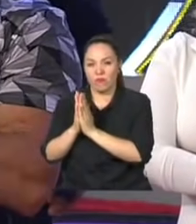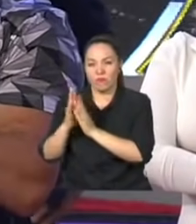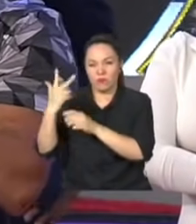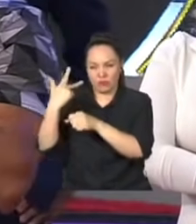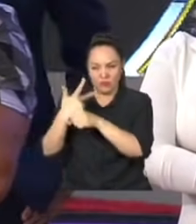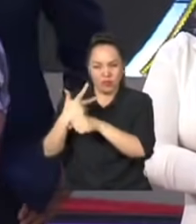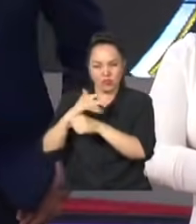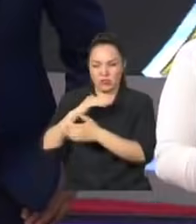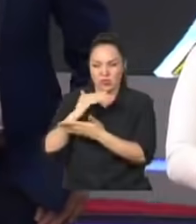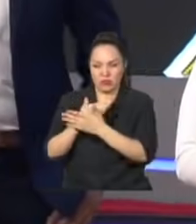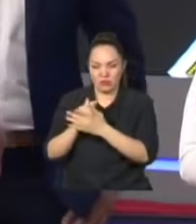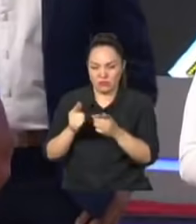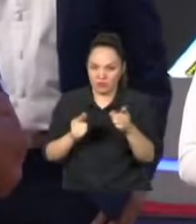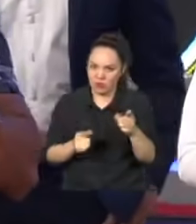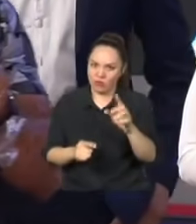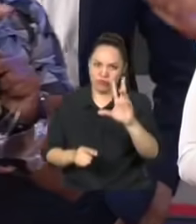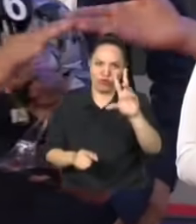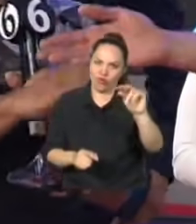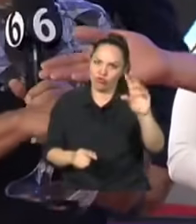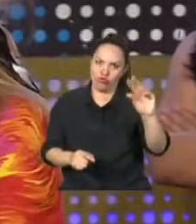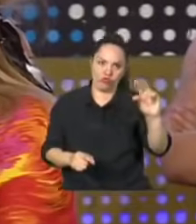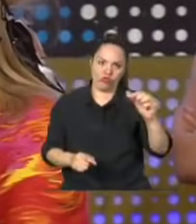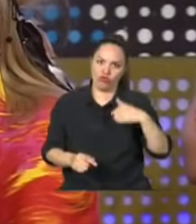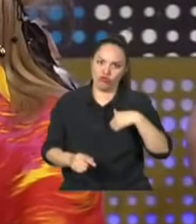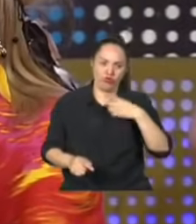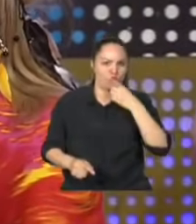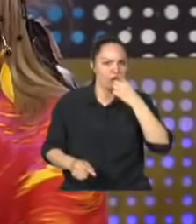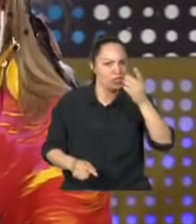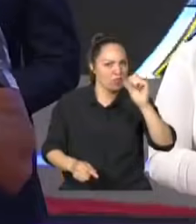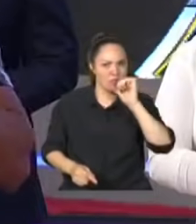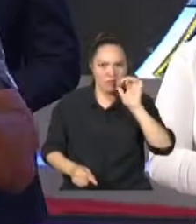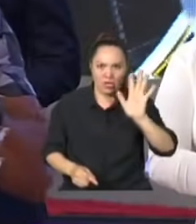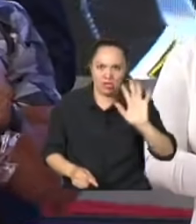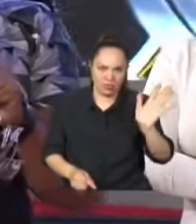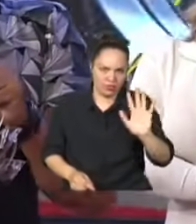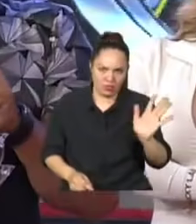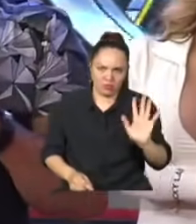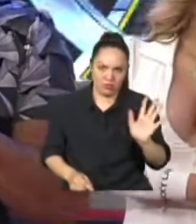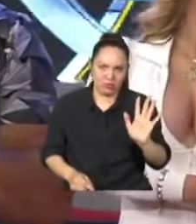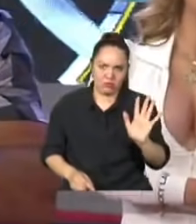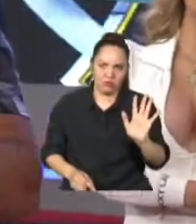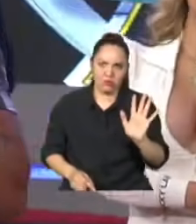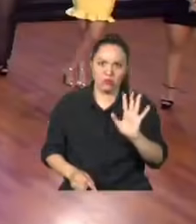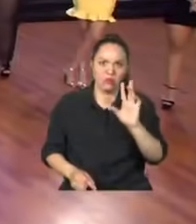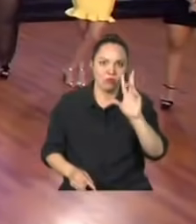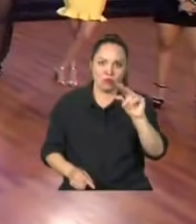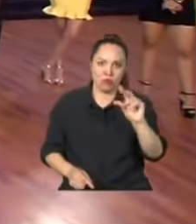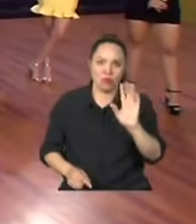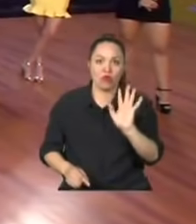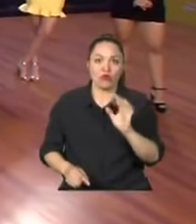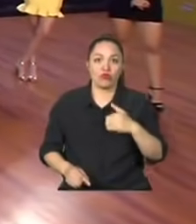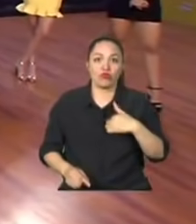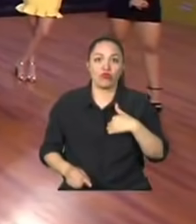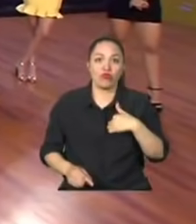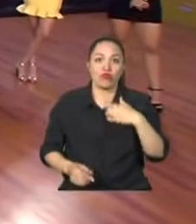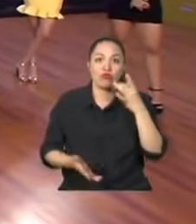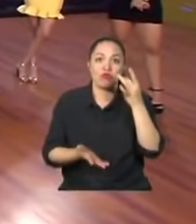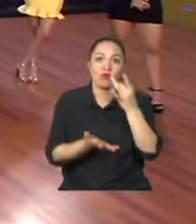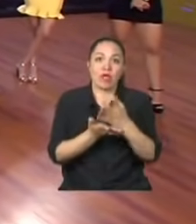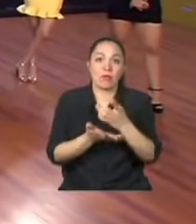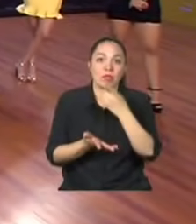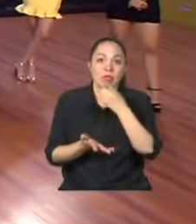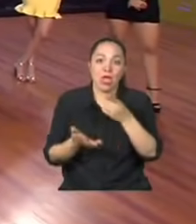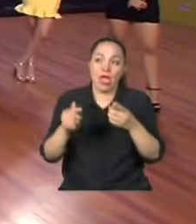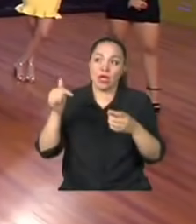grabara? No, no, no. Escuche bien, yo no le pedí que borrara el video. Quiero decirles a ustedes... Lo único que le pedí... A todos espérame, les quiero decir... Yo no le pedí... Me pueden